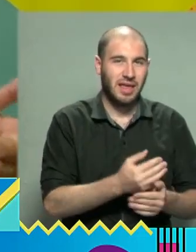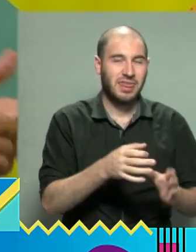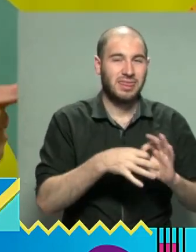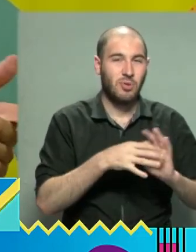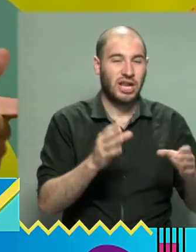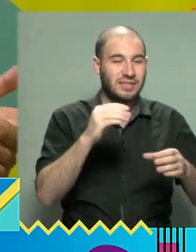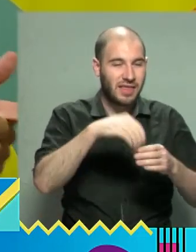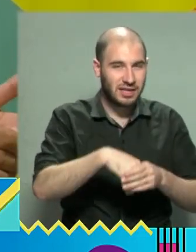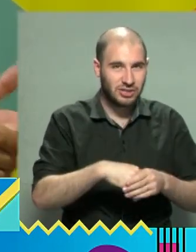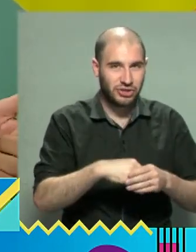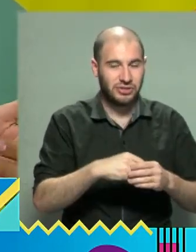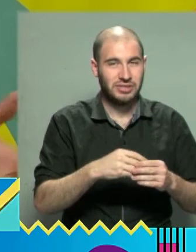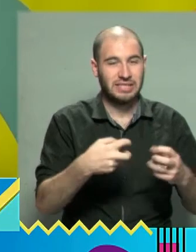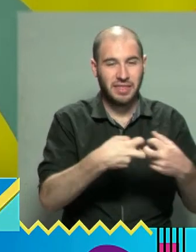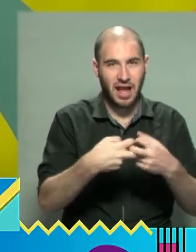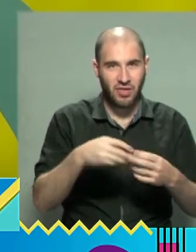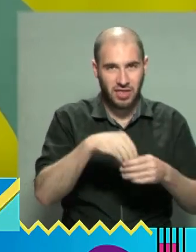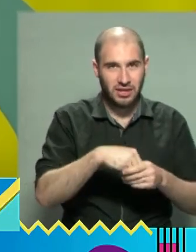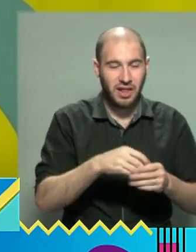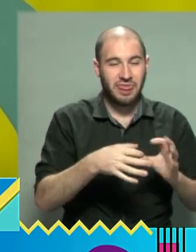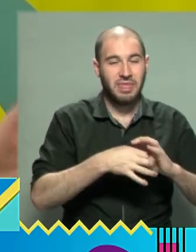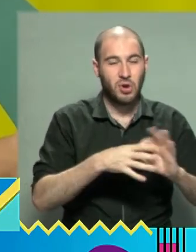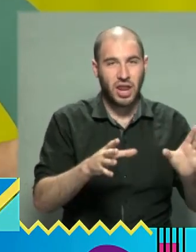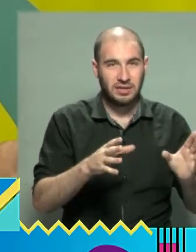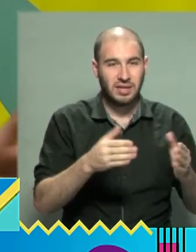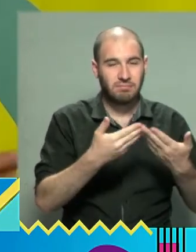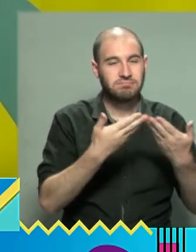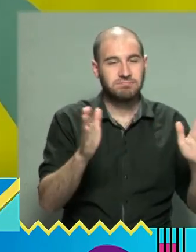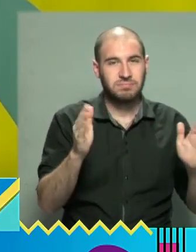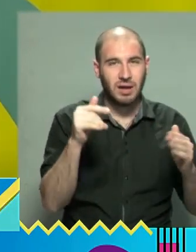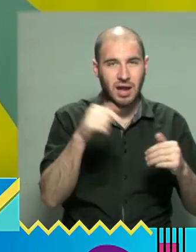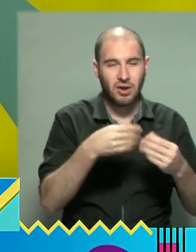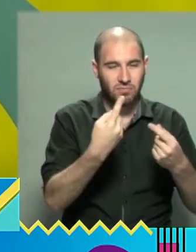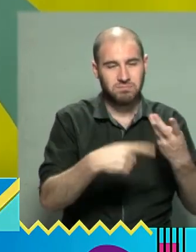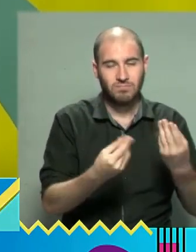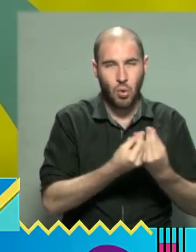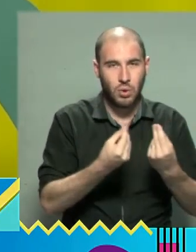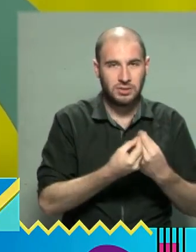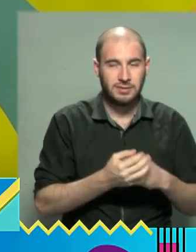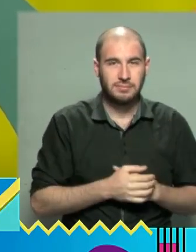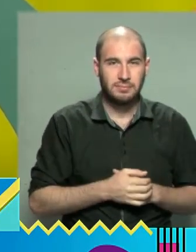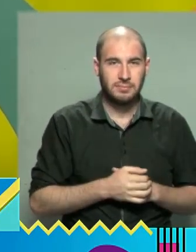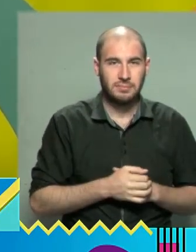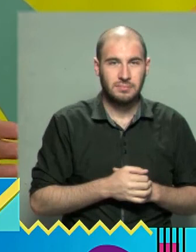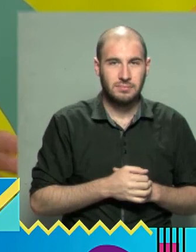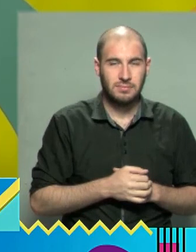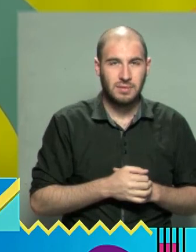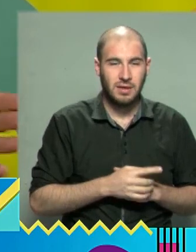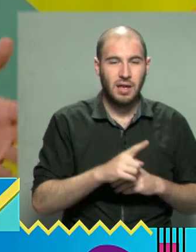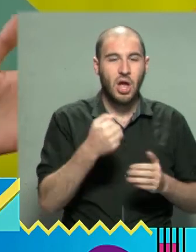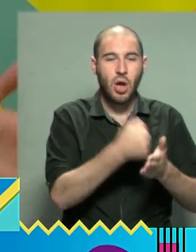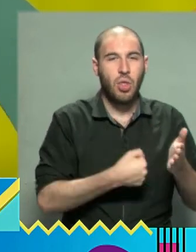democracia interna dentro de los sindicatos. La democracia te abre las puertas a un montón de cuestiones y, digamos, plantear